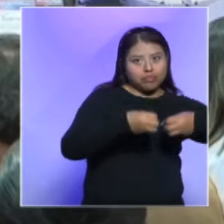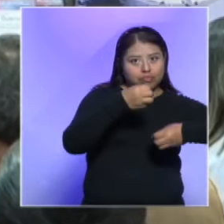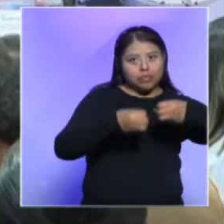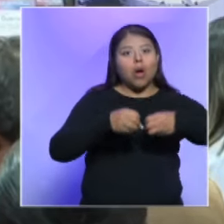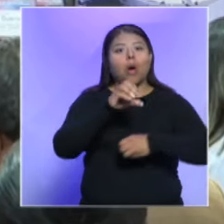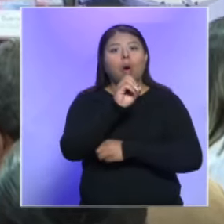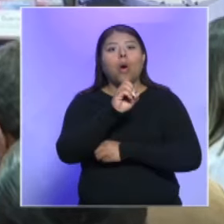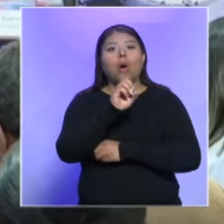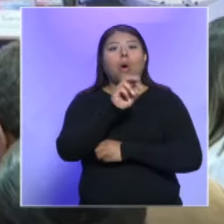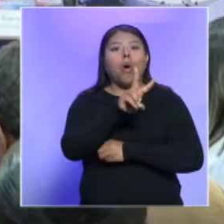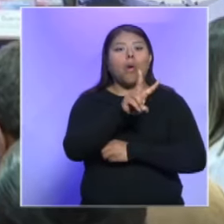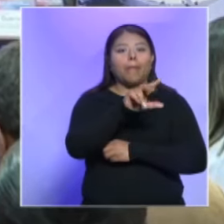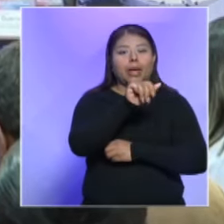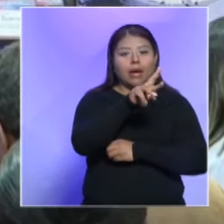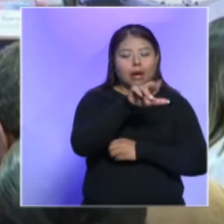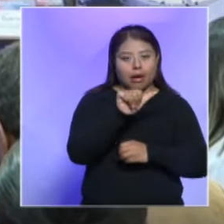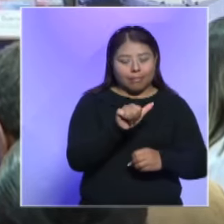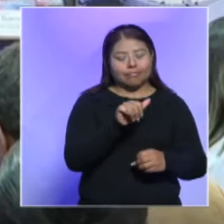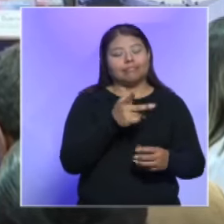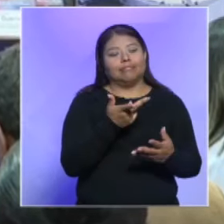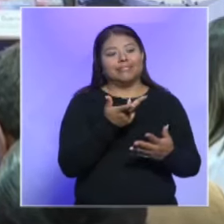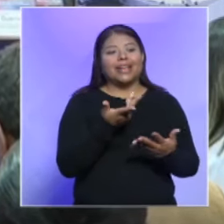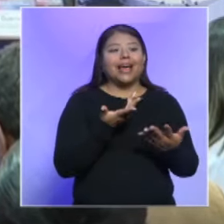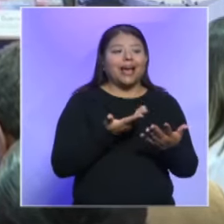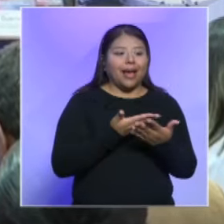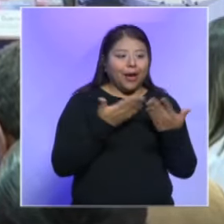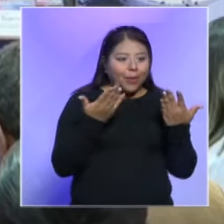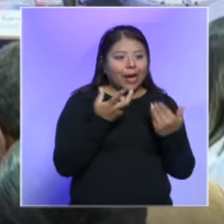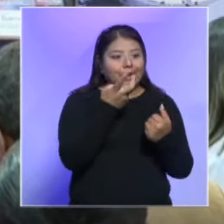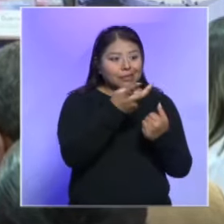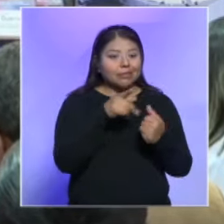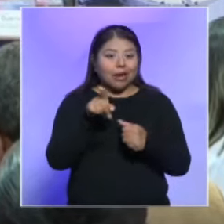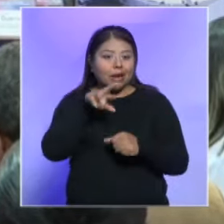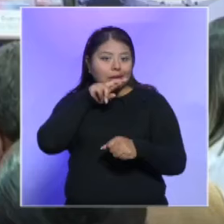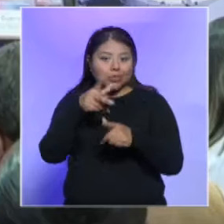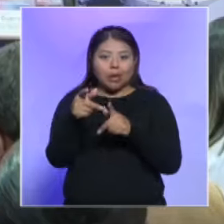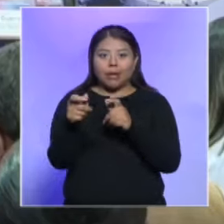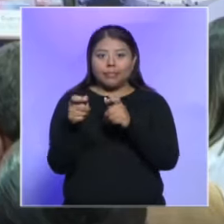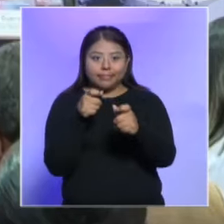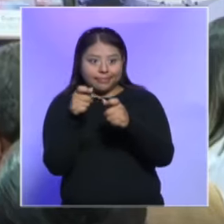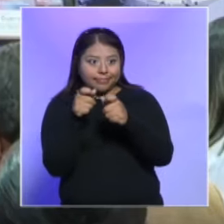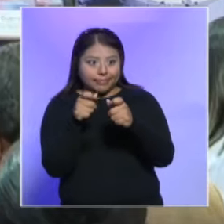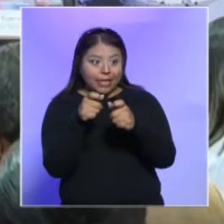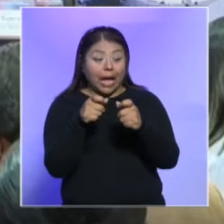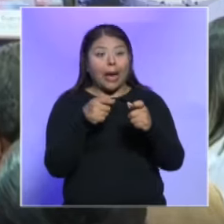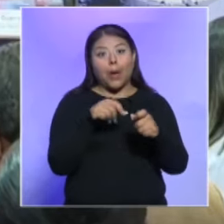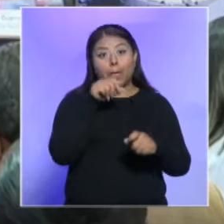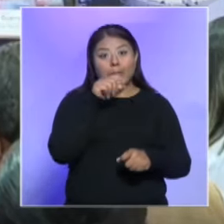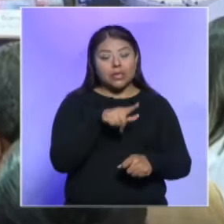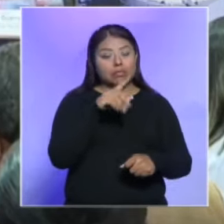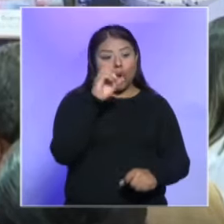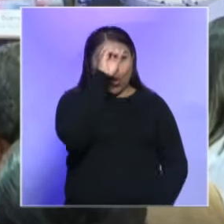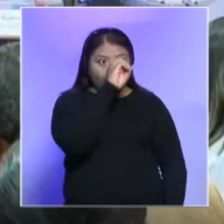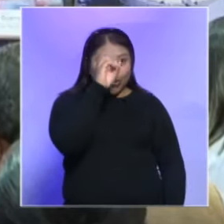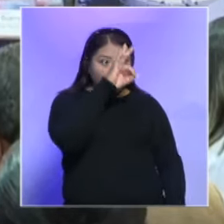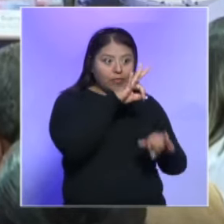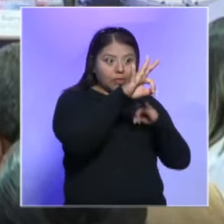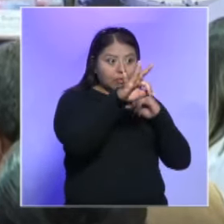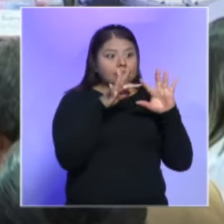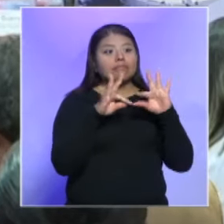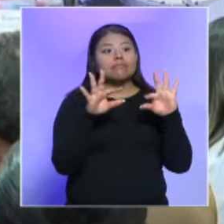nos modera, nos va a cortar el tiempo, como ya dijo, y hará unas conclusiones finales de la obra. Me